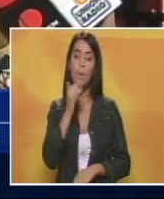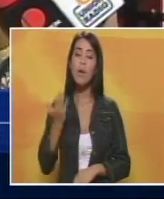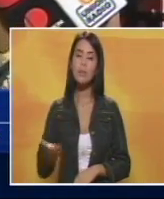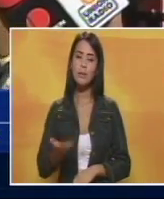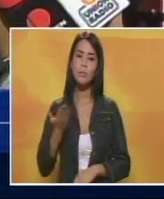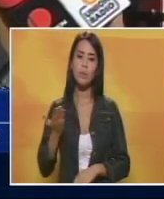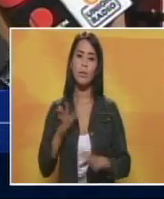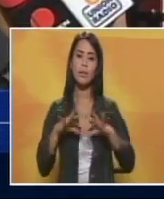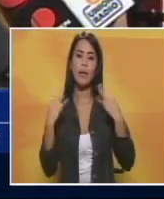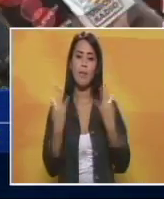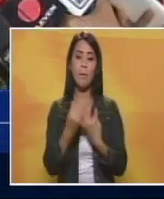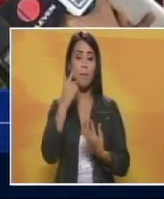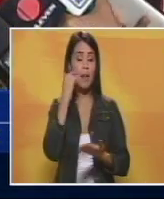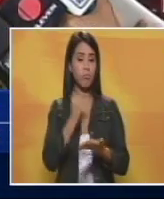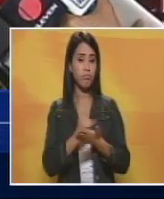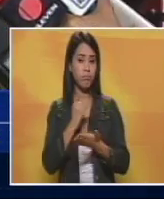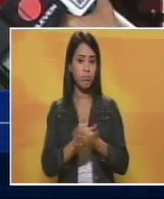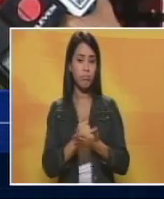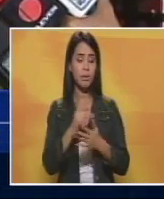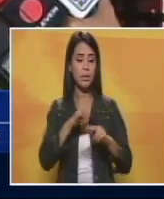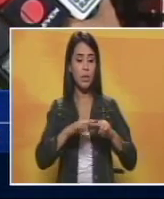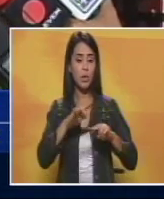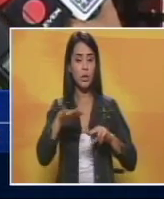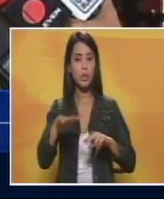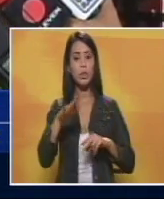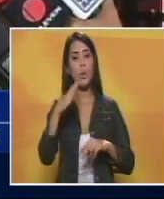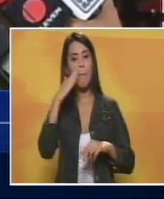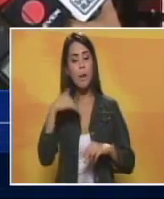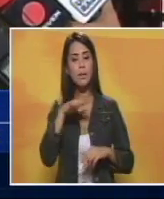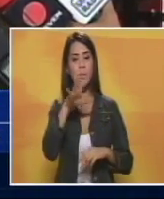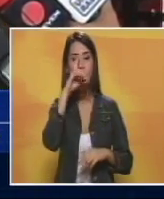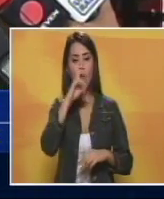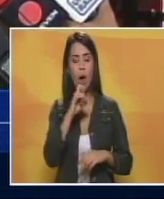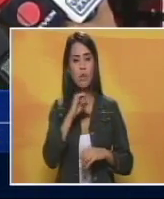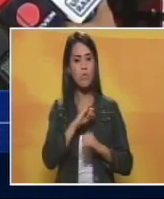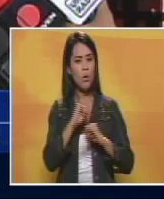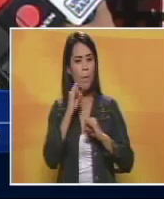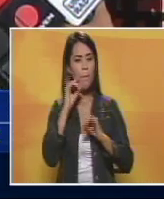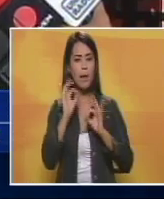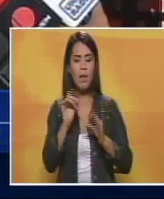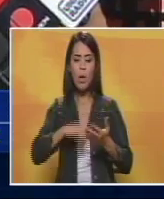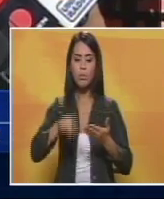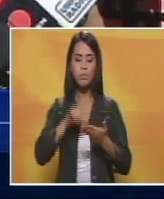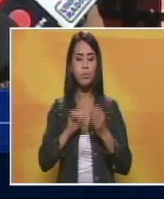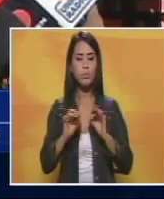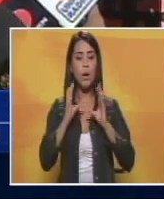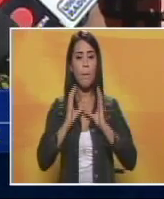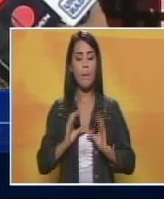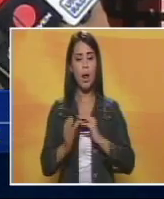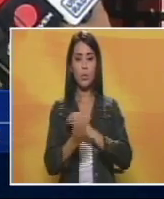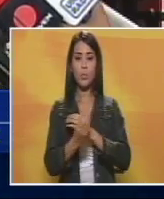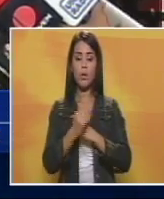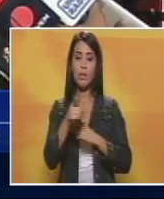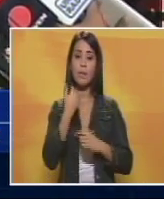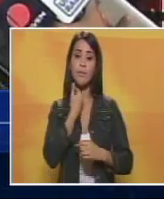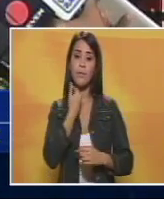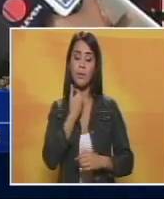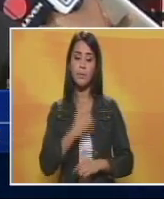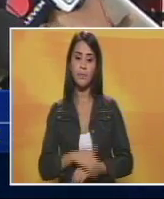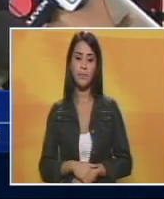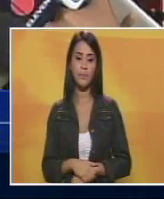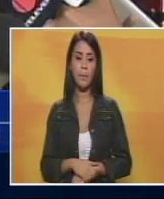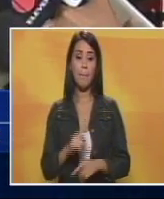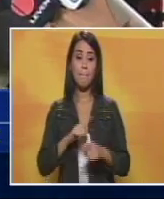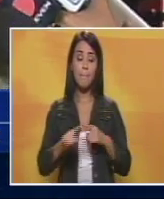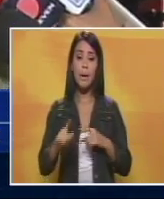importante que las familias verifiquen si los niños menores de 5 años completaron su esquema de inmunización para protegerse contra esta enfermedad. Sin